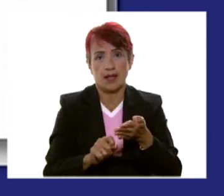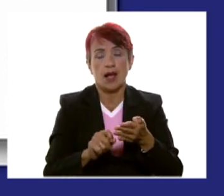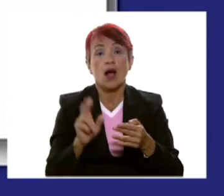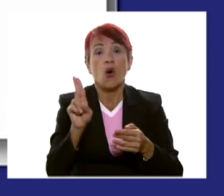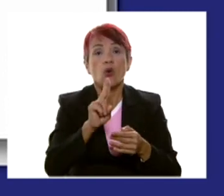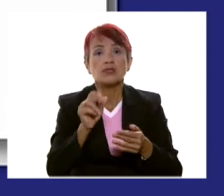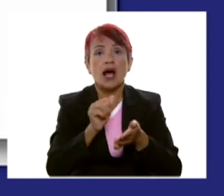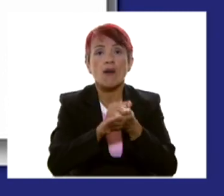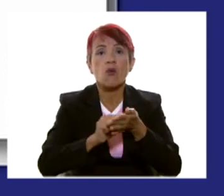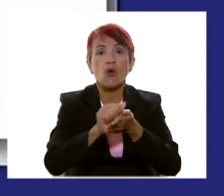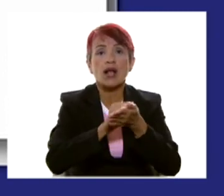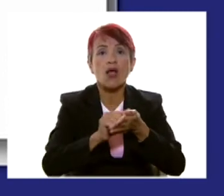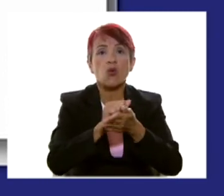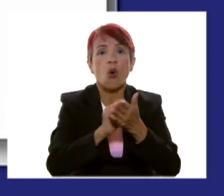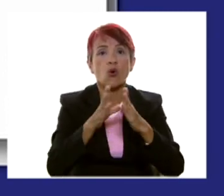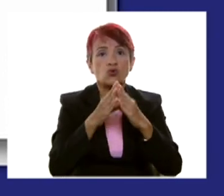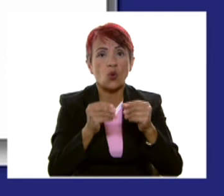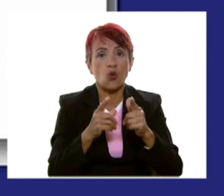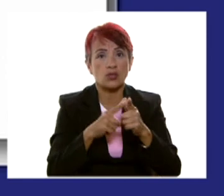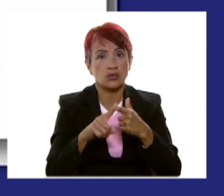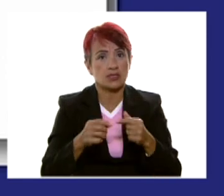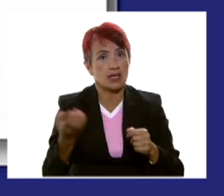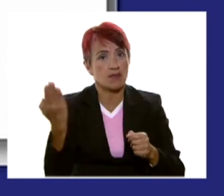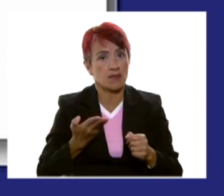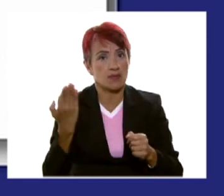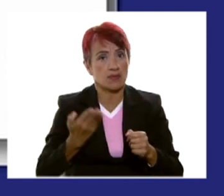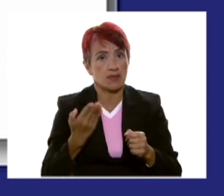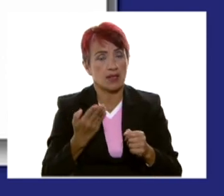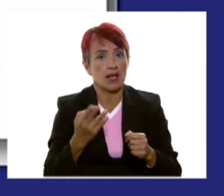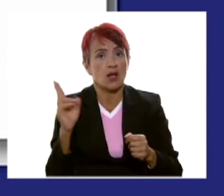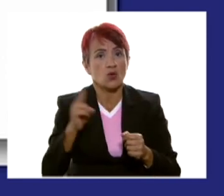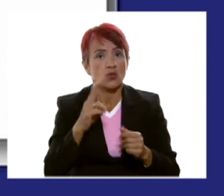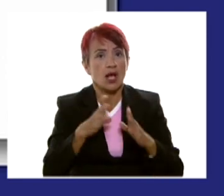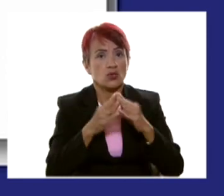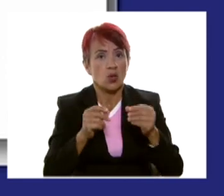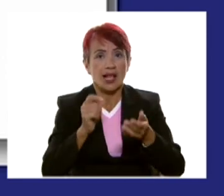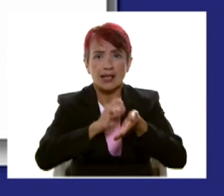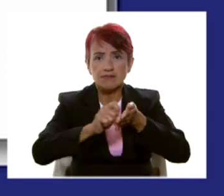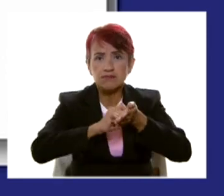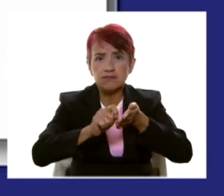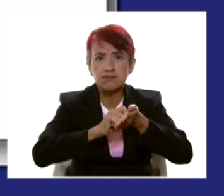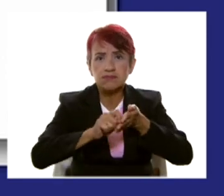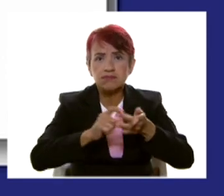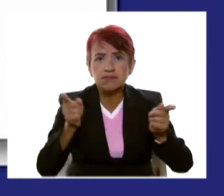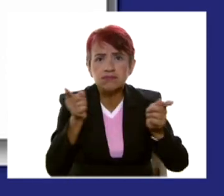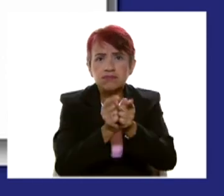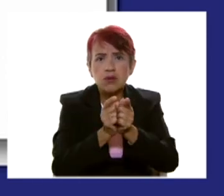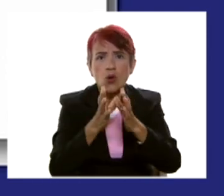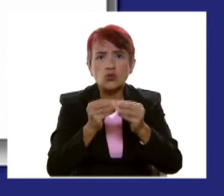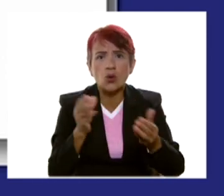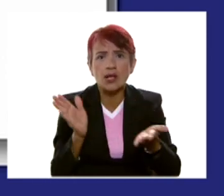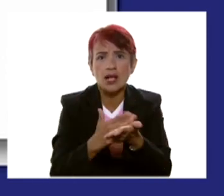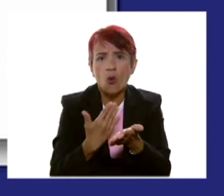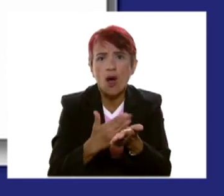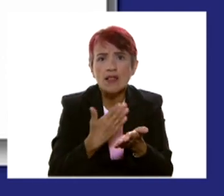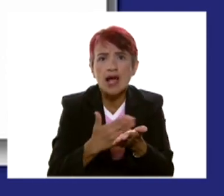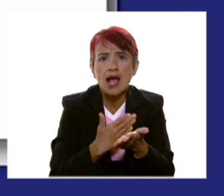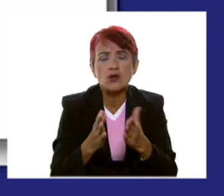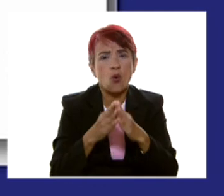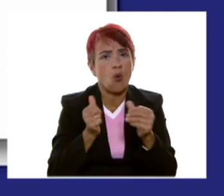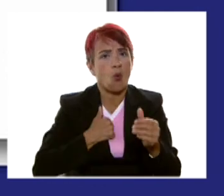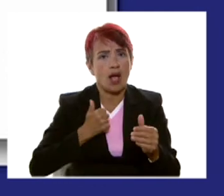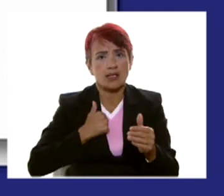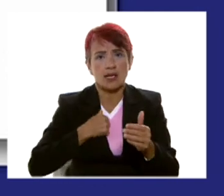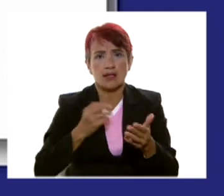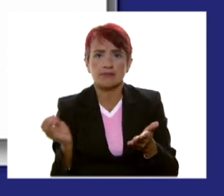del borrador y hagan las correcciones necesarias, que haga una escritura previa antes de plasmar en el cuaderno, en la libreta o en el